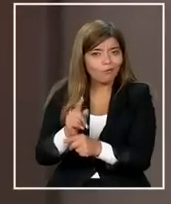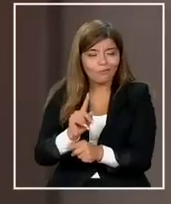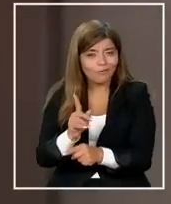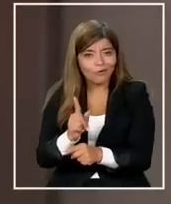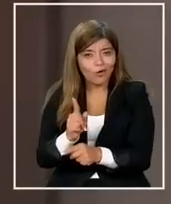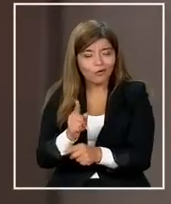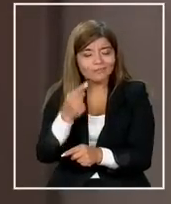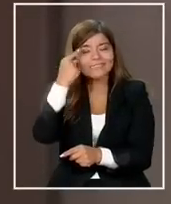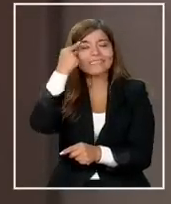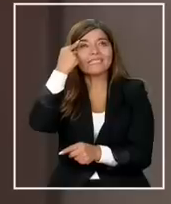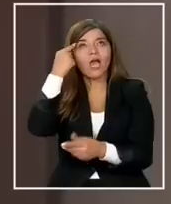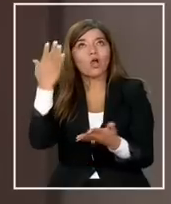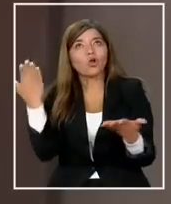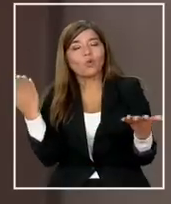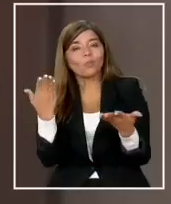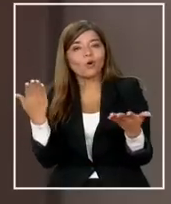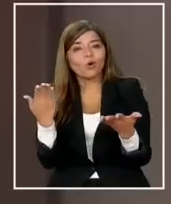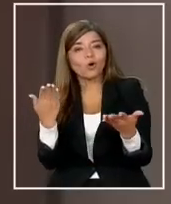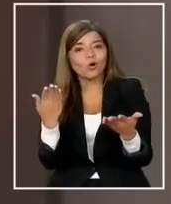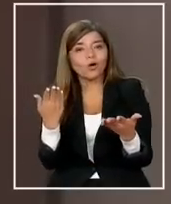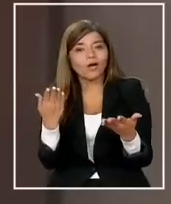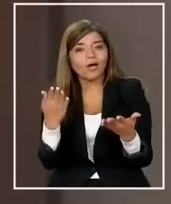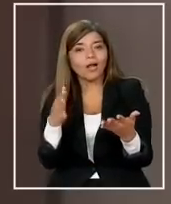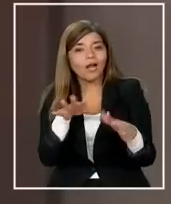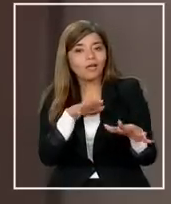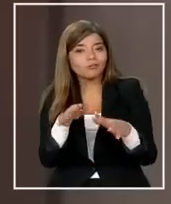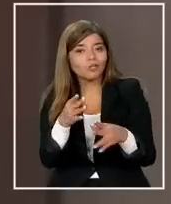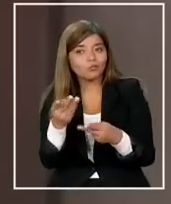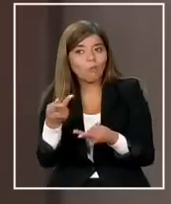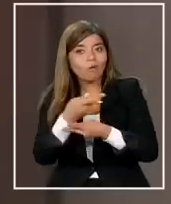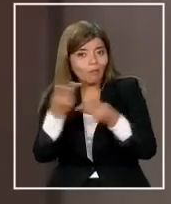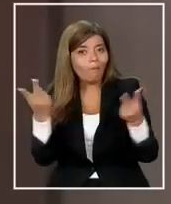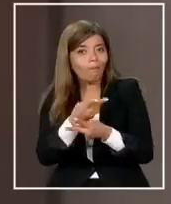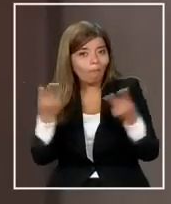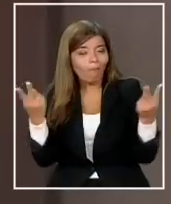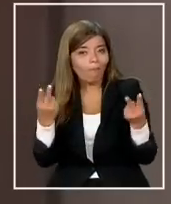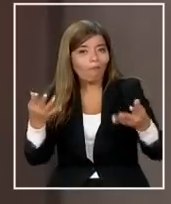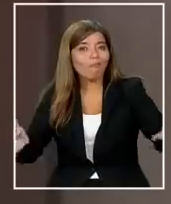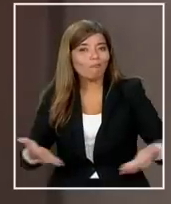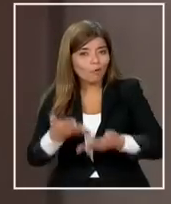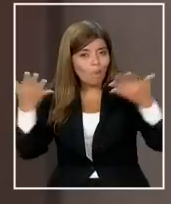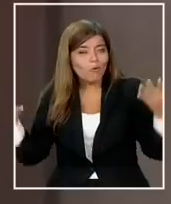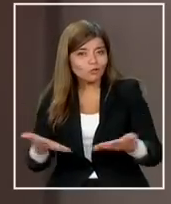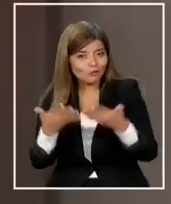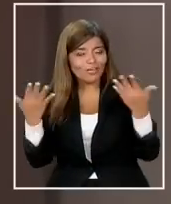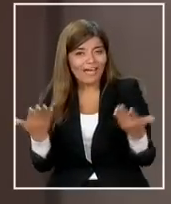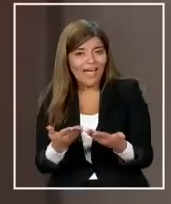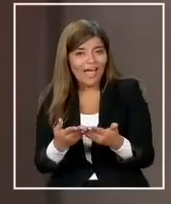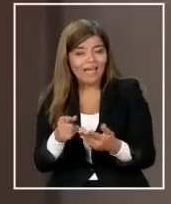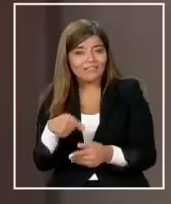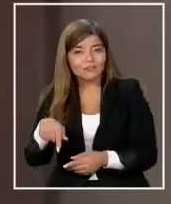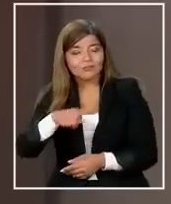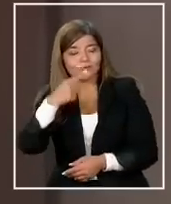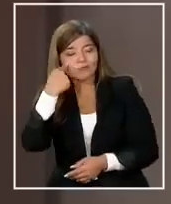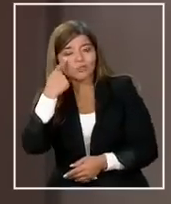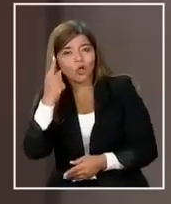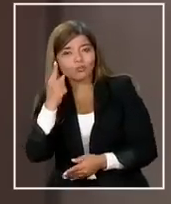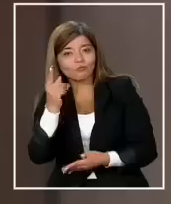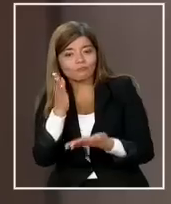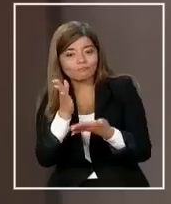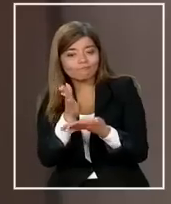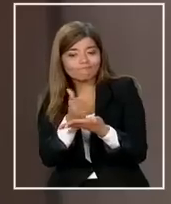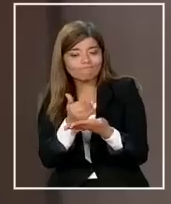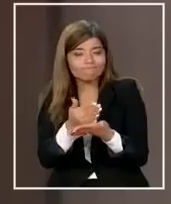considera como parte del producto que tú quieres promocionar. Yo creo que ahí pasa mucho que, como esto no está tan bien